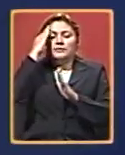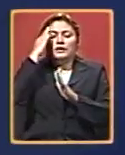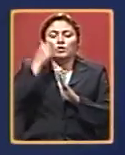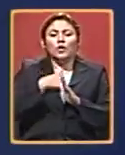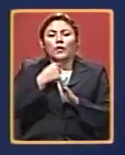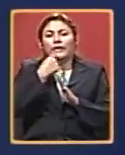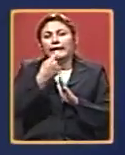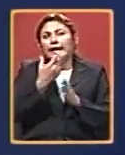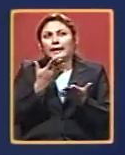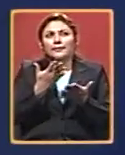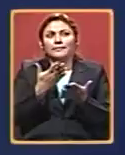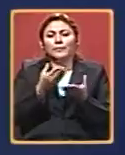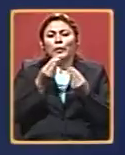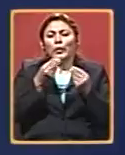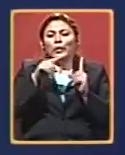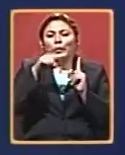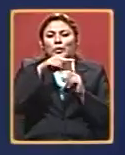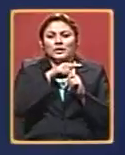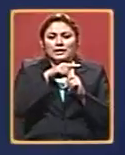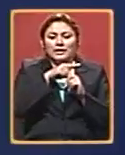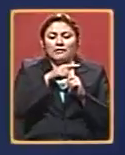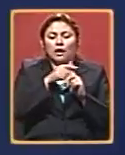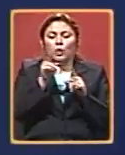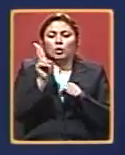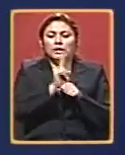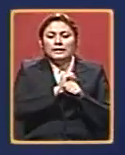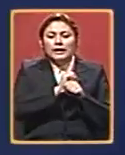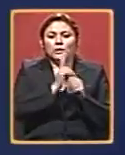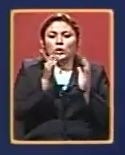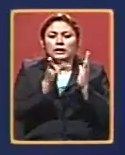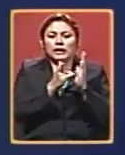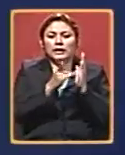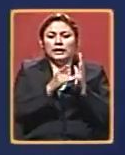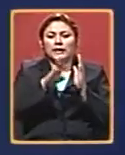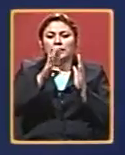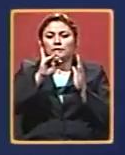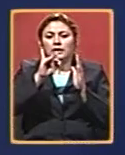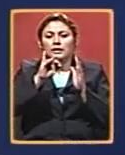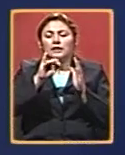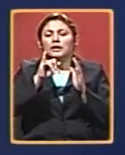diría, bastante positiva, utilizando técnicas bimodales